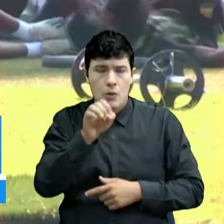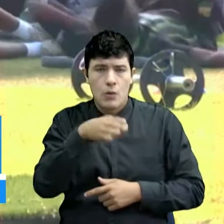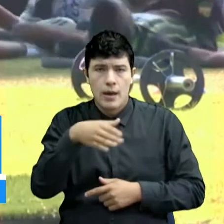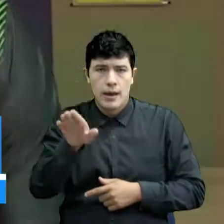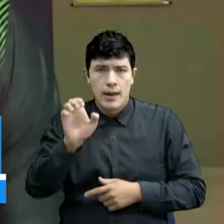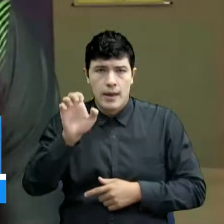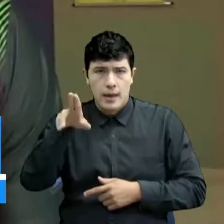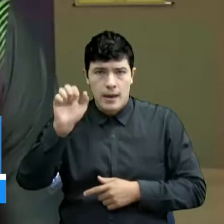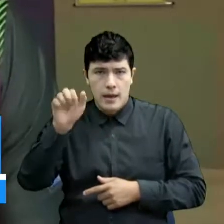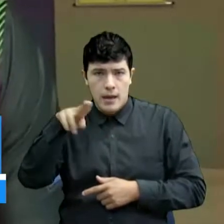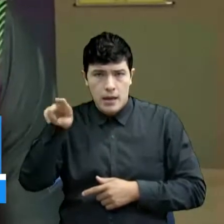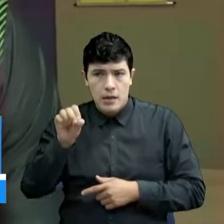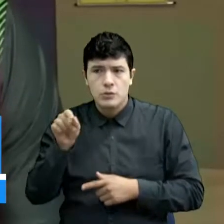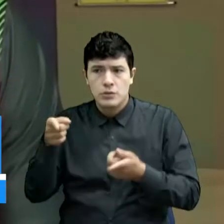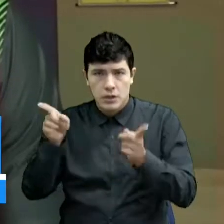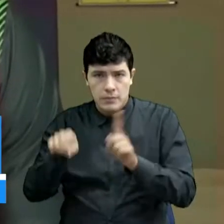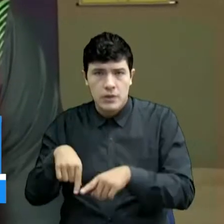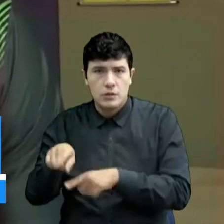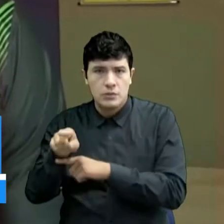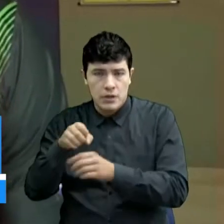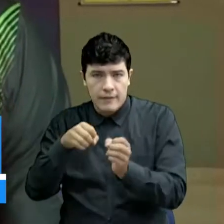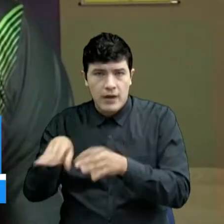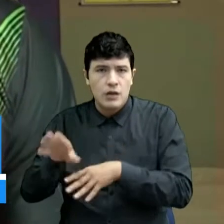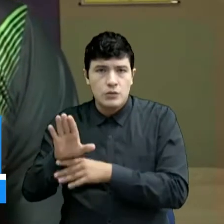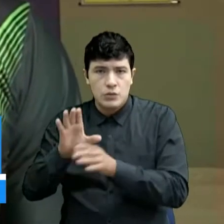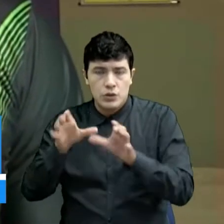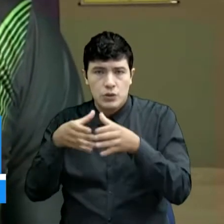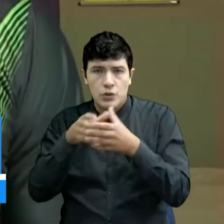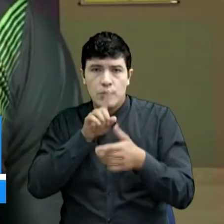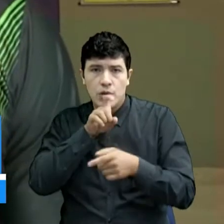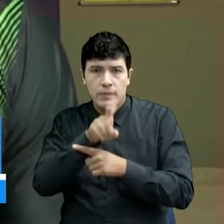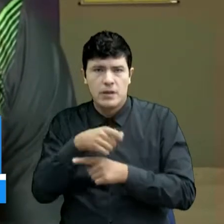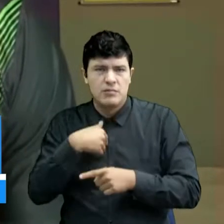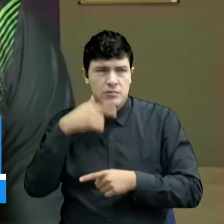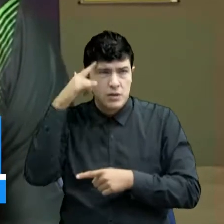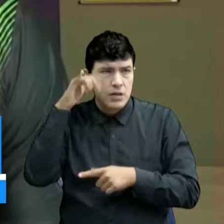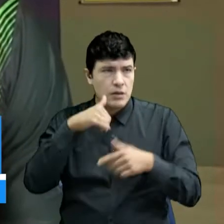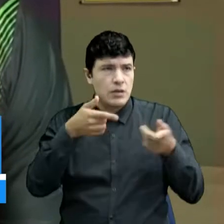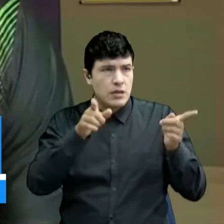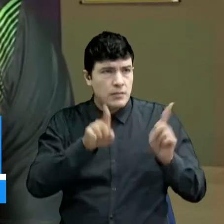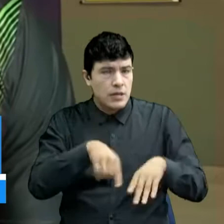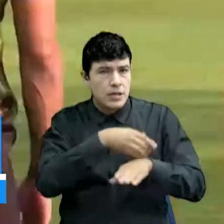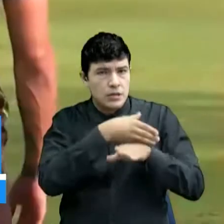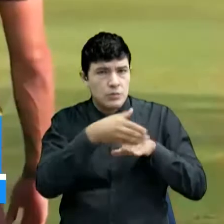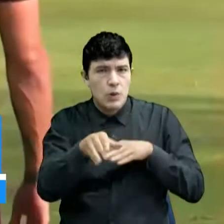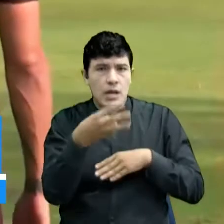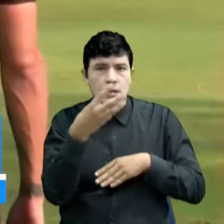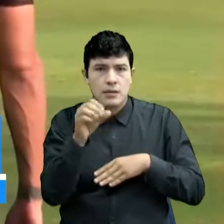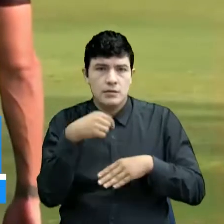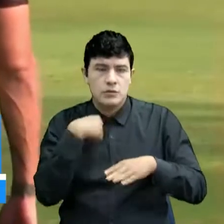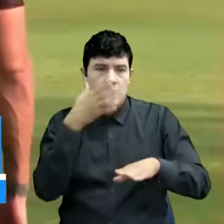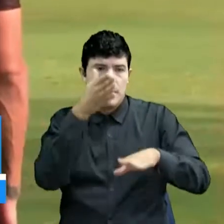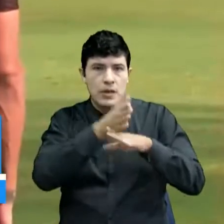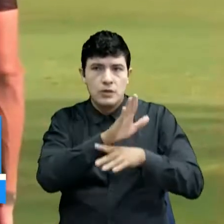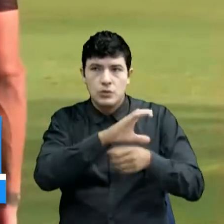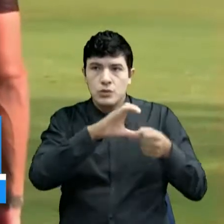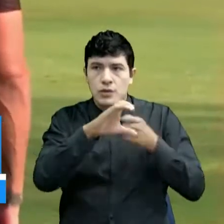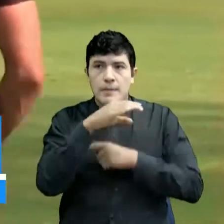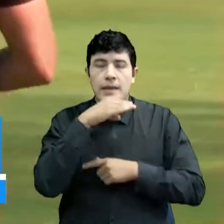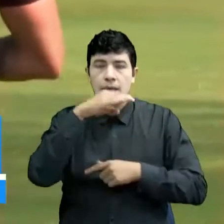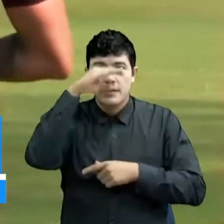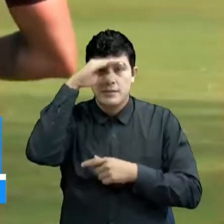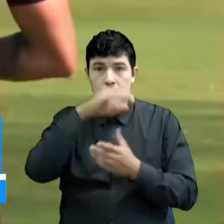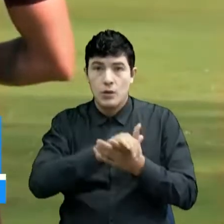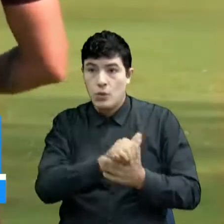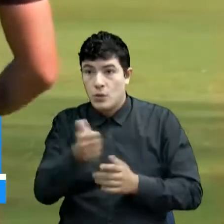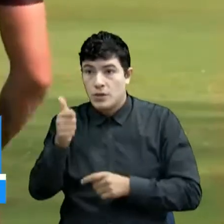al Bucaramanga. No, ya creo que después del 30 me toca regresar a Medellín. Otros, en cambio, aunque no han